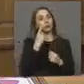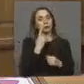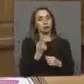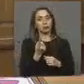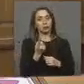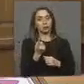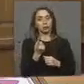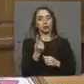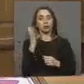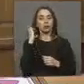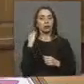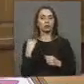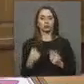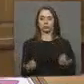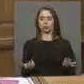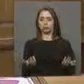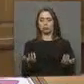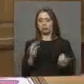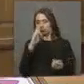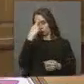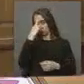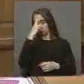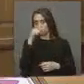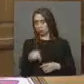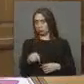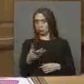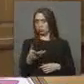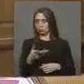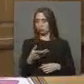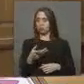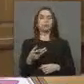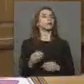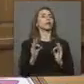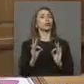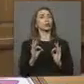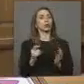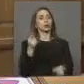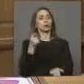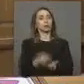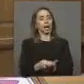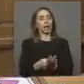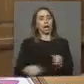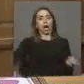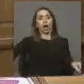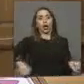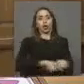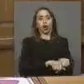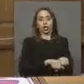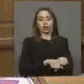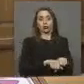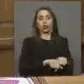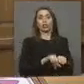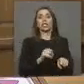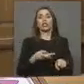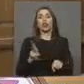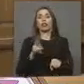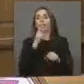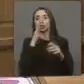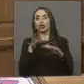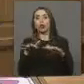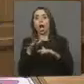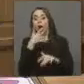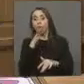es inusual esta situación, ya que solo normalmente se paga la conexión y los derechos a ella. Por lo tanto,